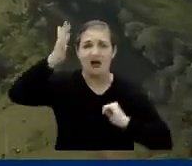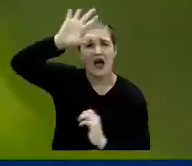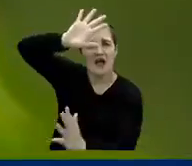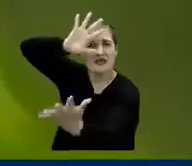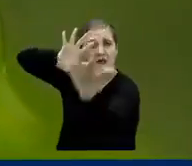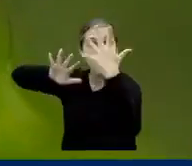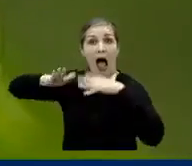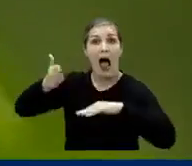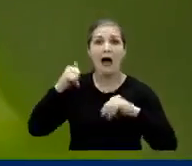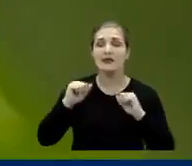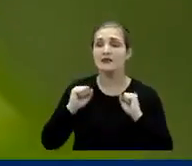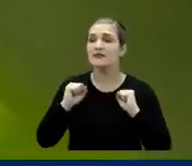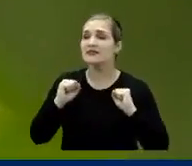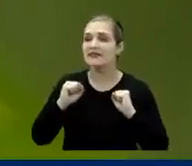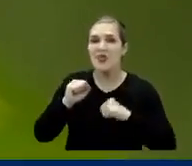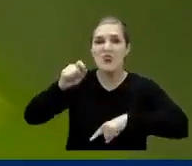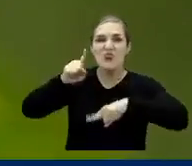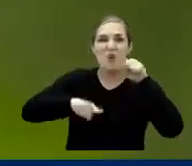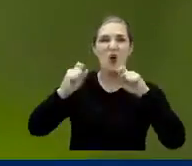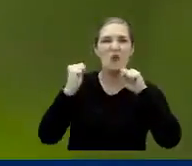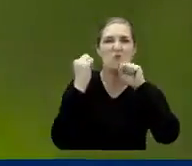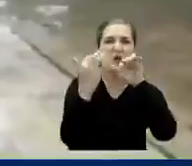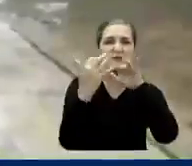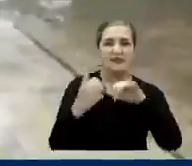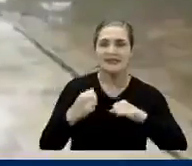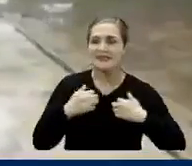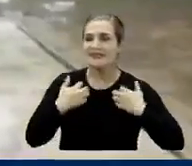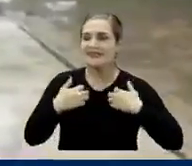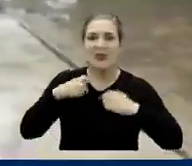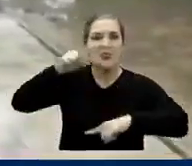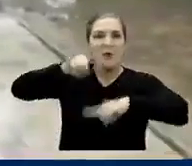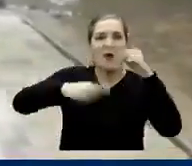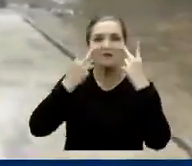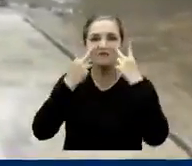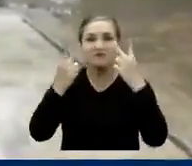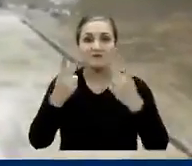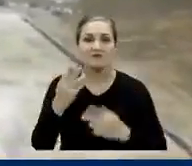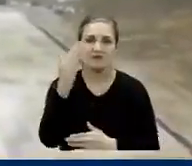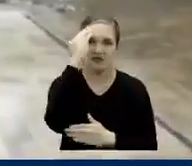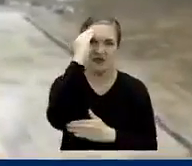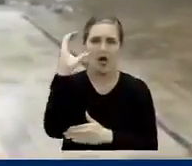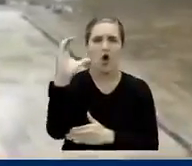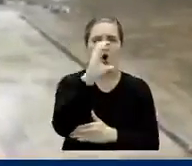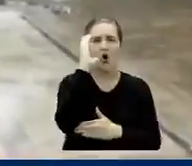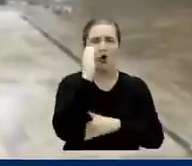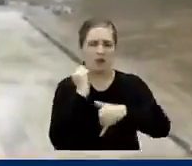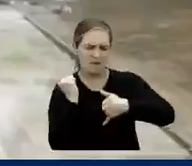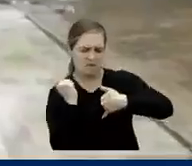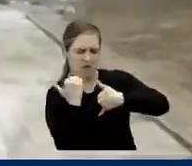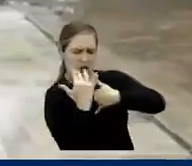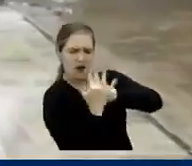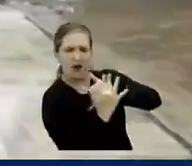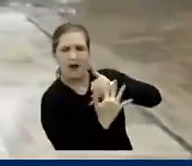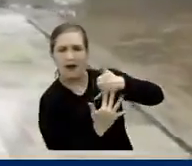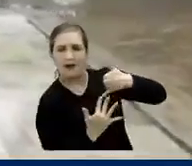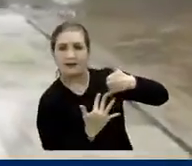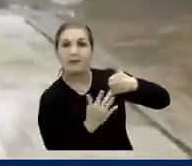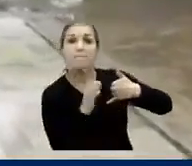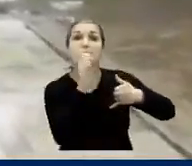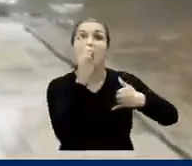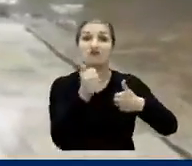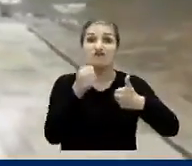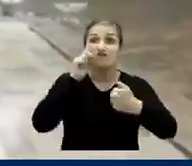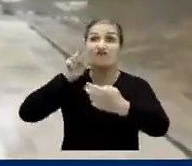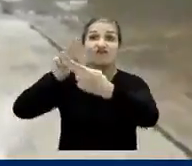fueron esquivas a la ciencia por causa del conflicto armado colombia como todos sabemos es un país megadiverso sin embargo todavía desconocemos mucho